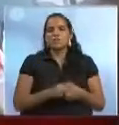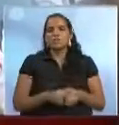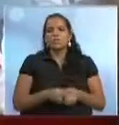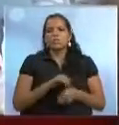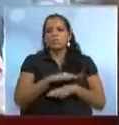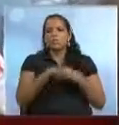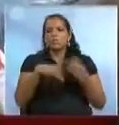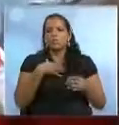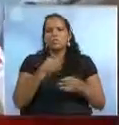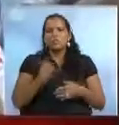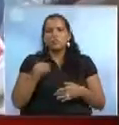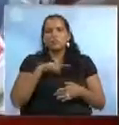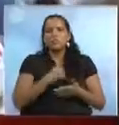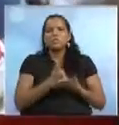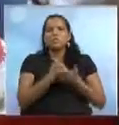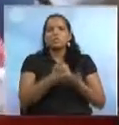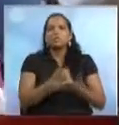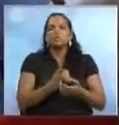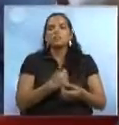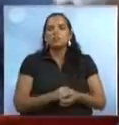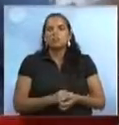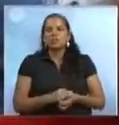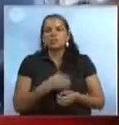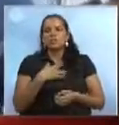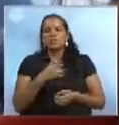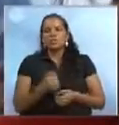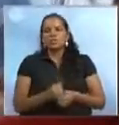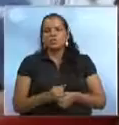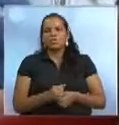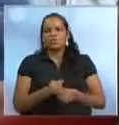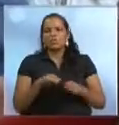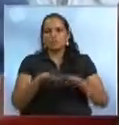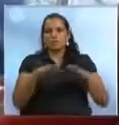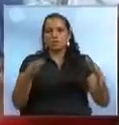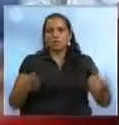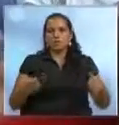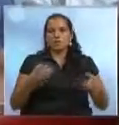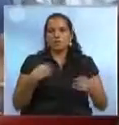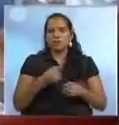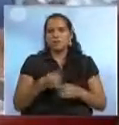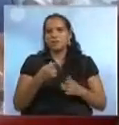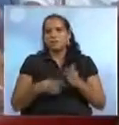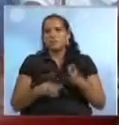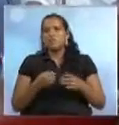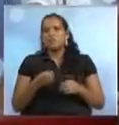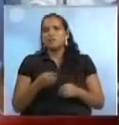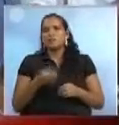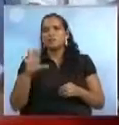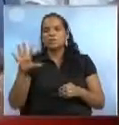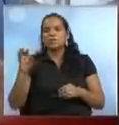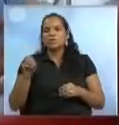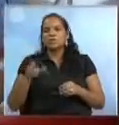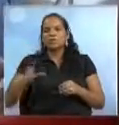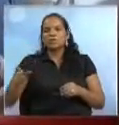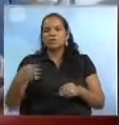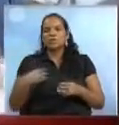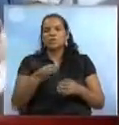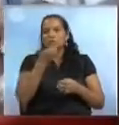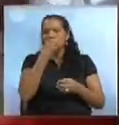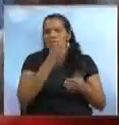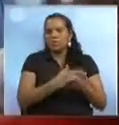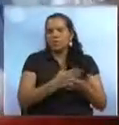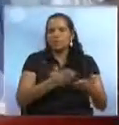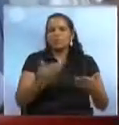eso a todos ellos les vamos dando educación, estamos haciendo comedores, en la que estén aquí 50 personas, dale su